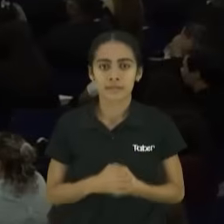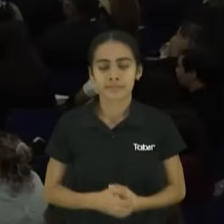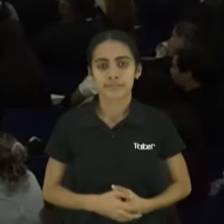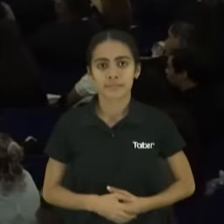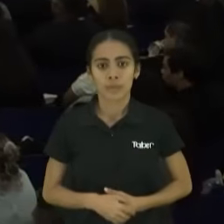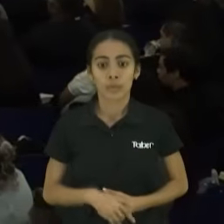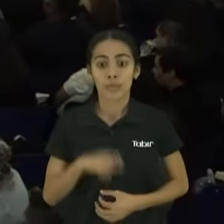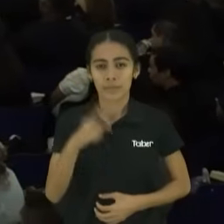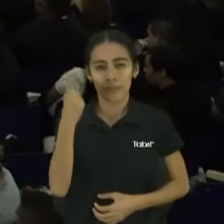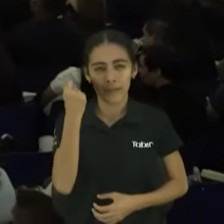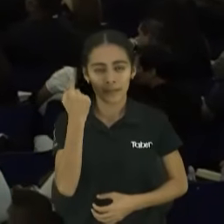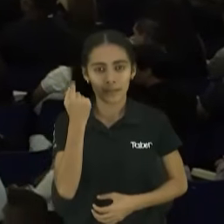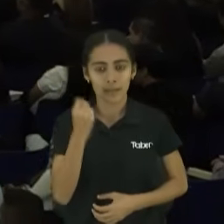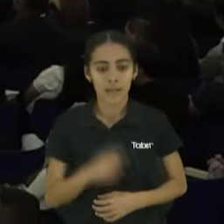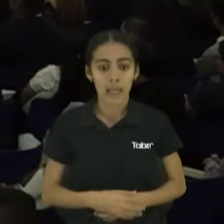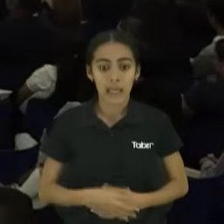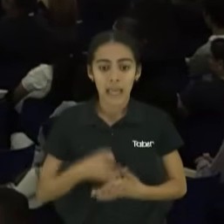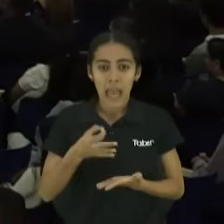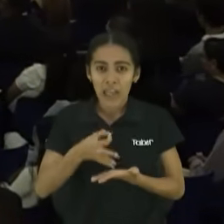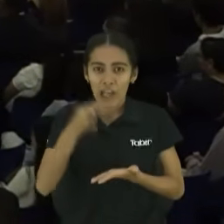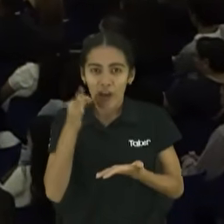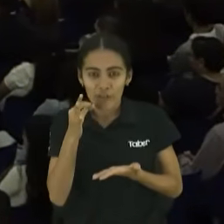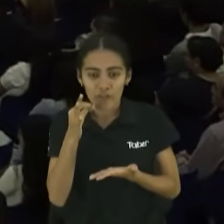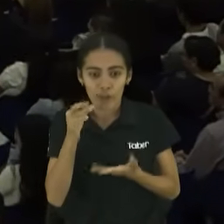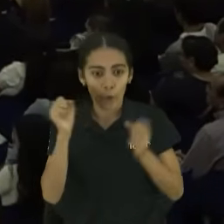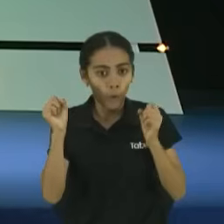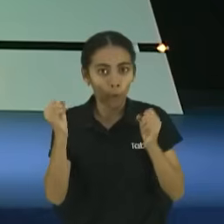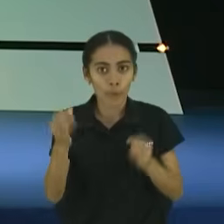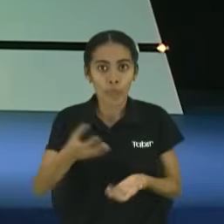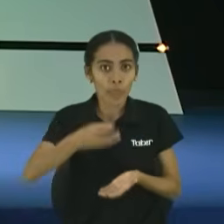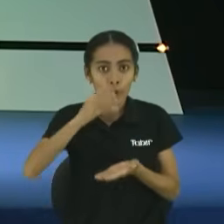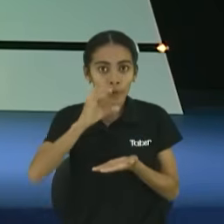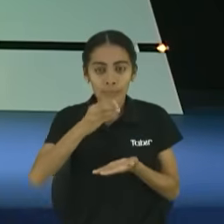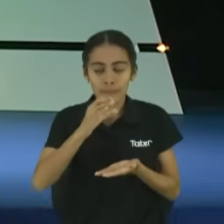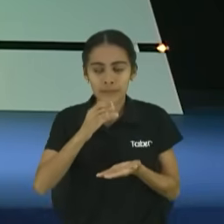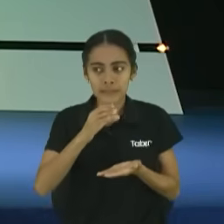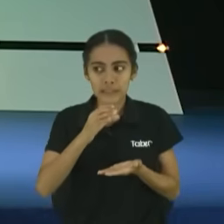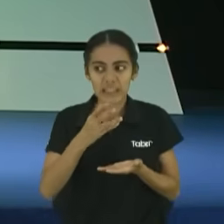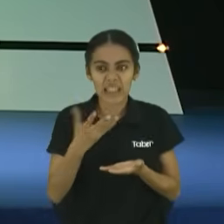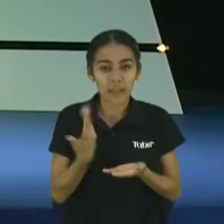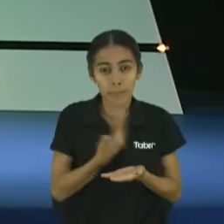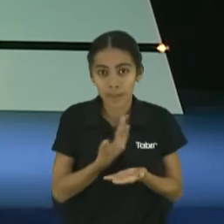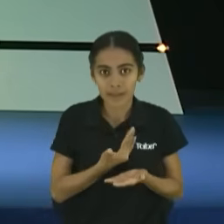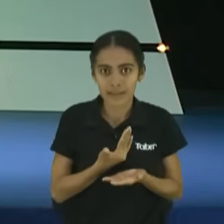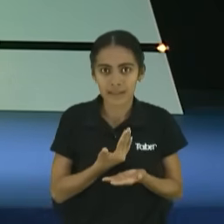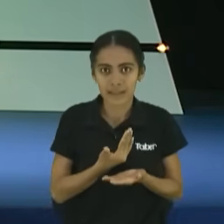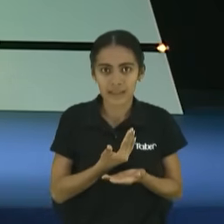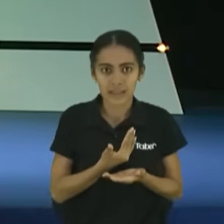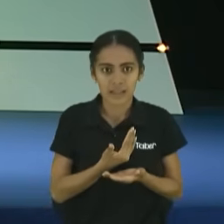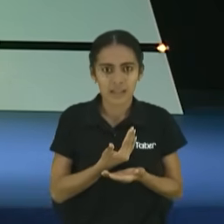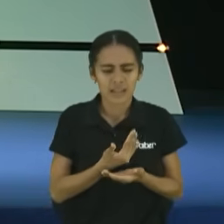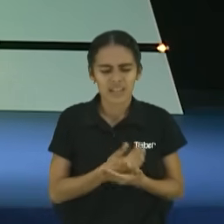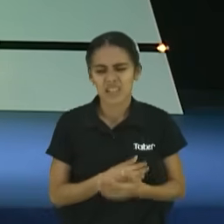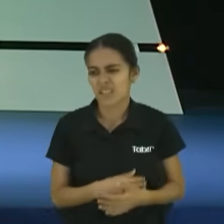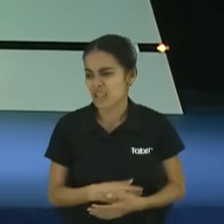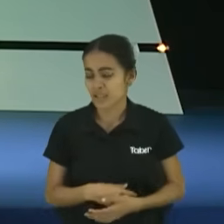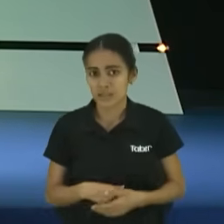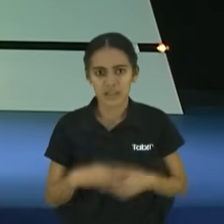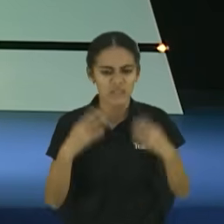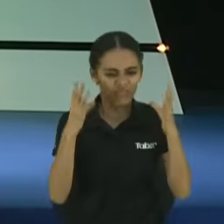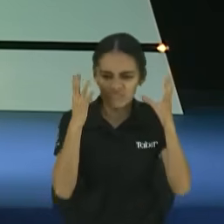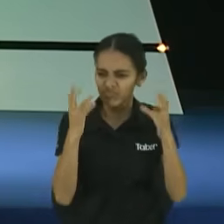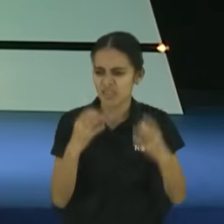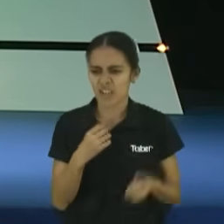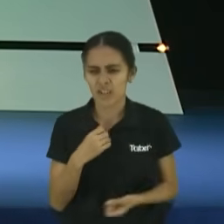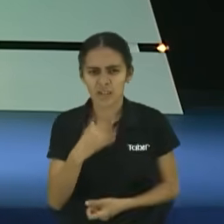entender. ¿Qué pasa si no se toma un café cargadito? ¿Mm? Exacto, la testa.